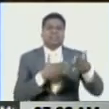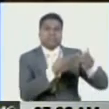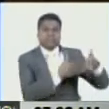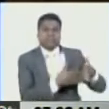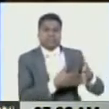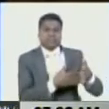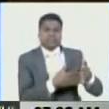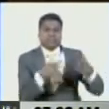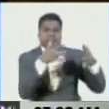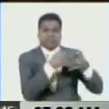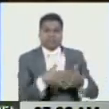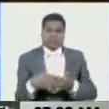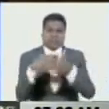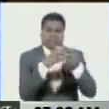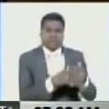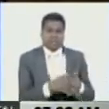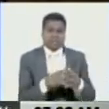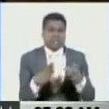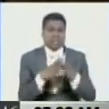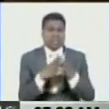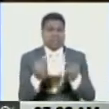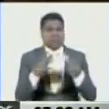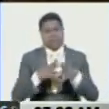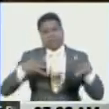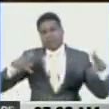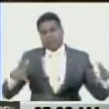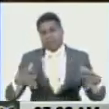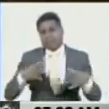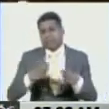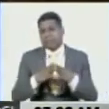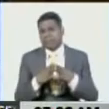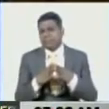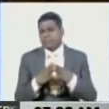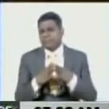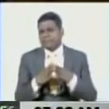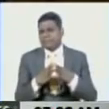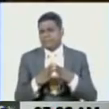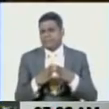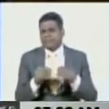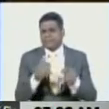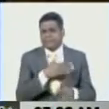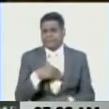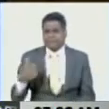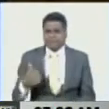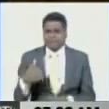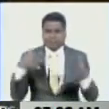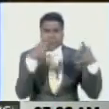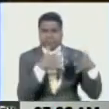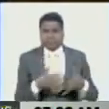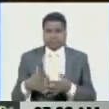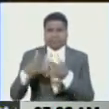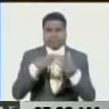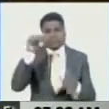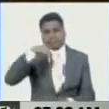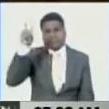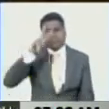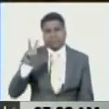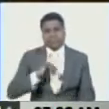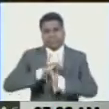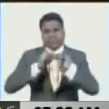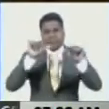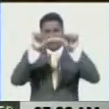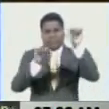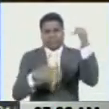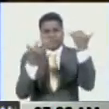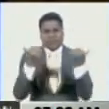levantando la voz contra ese flagelo tremendo y esas intervenciones tremendas que quiere hacer Norteamérica en Venezuela. Finalizamos la